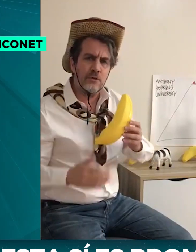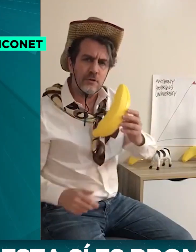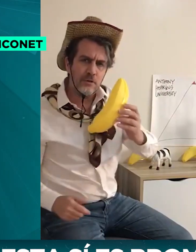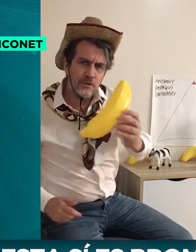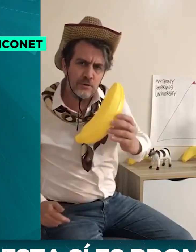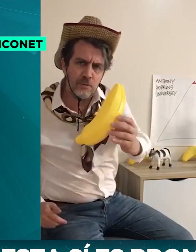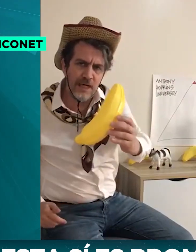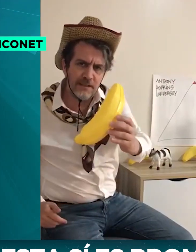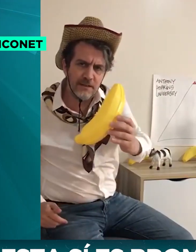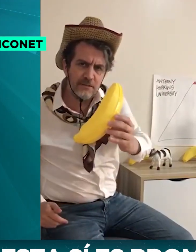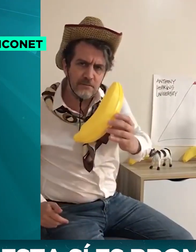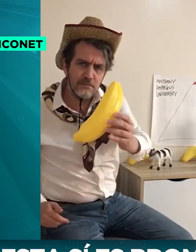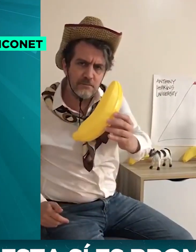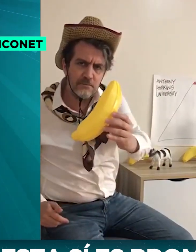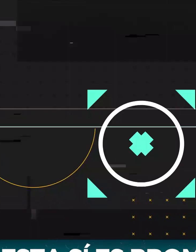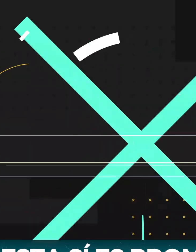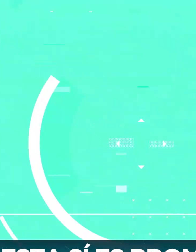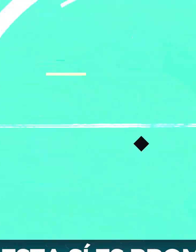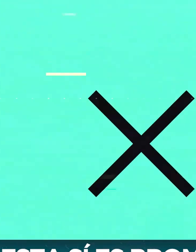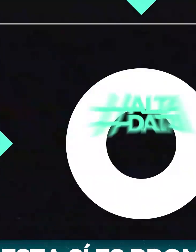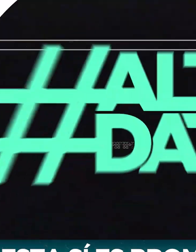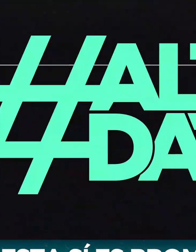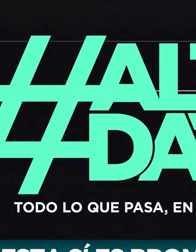exitosos. Sumate.